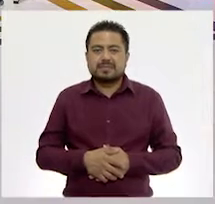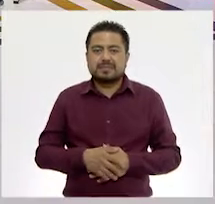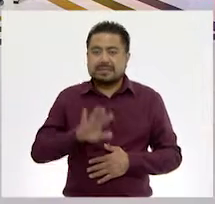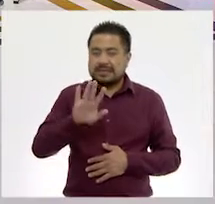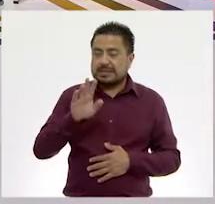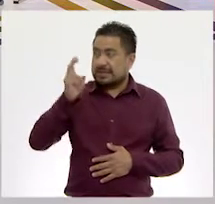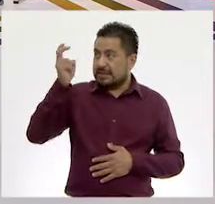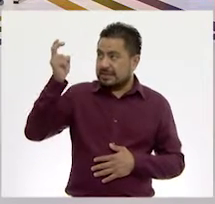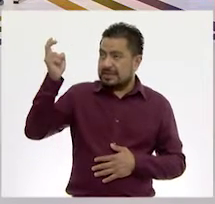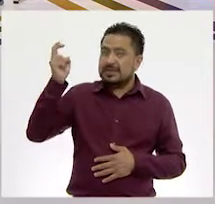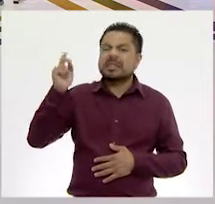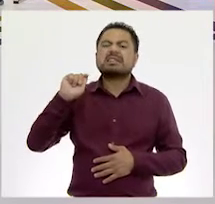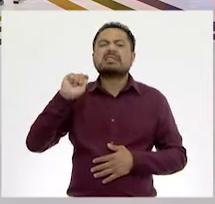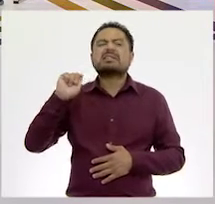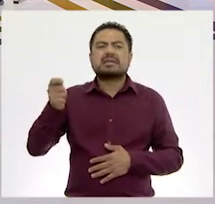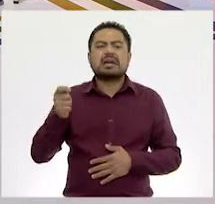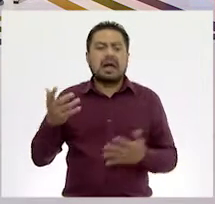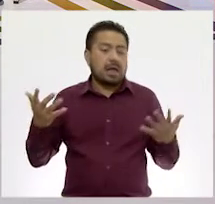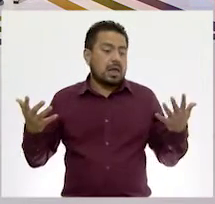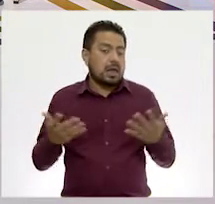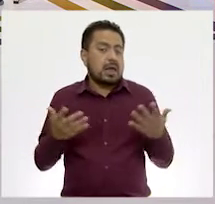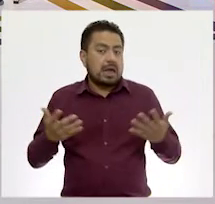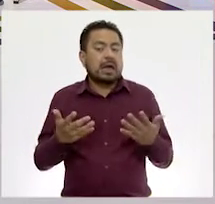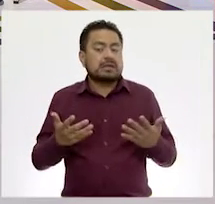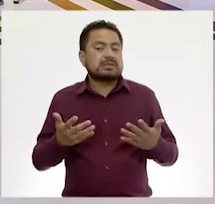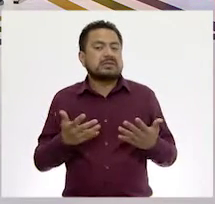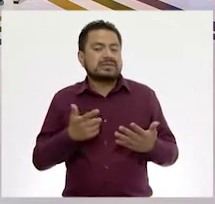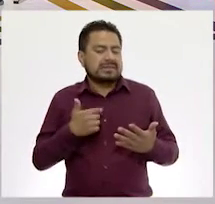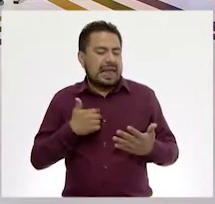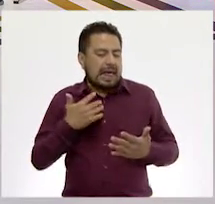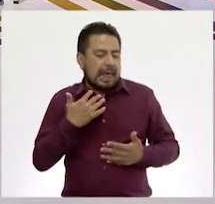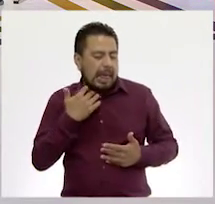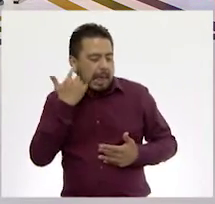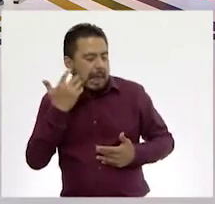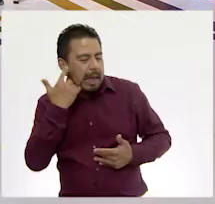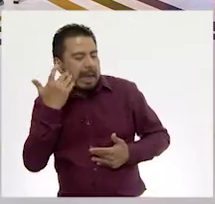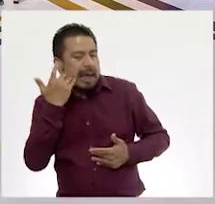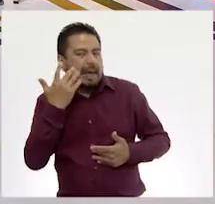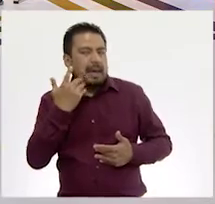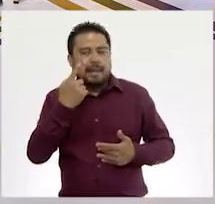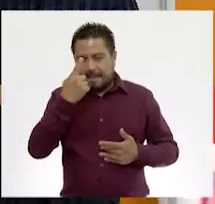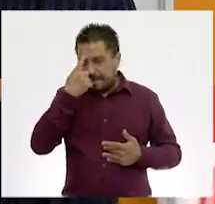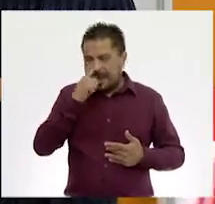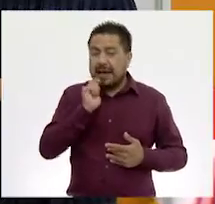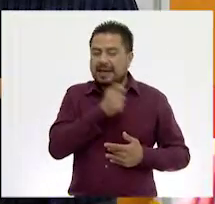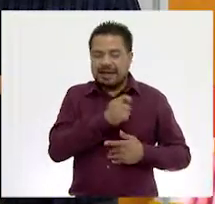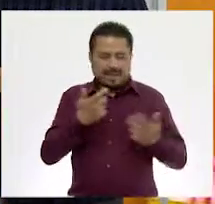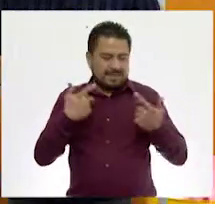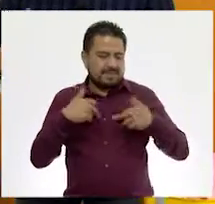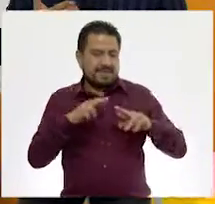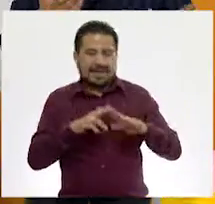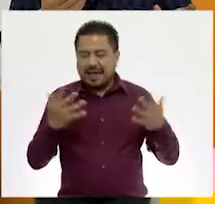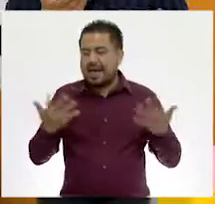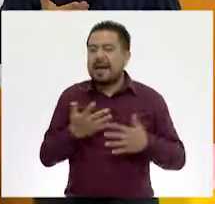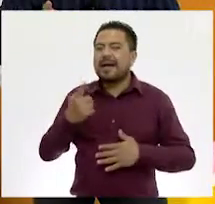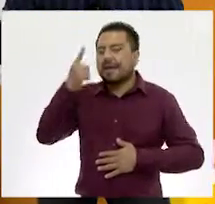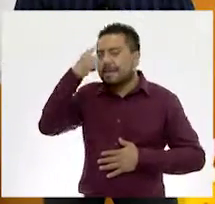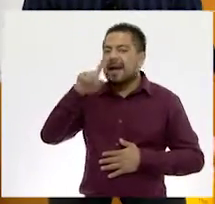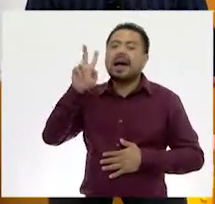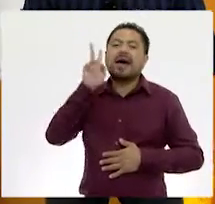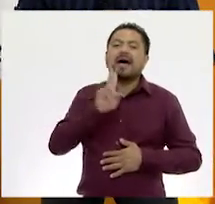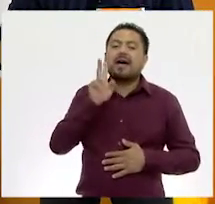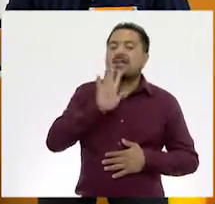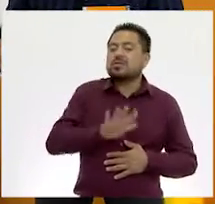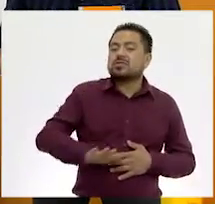Pues esto fue hecho a propósito. Así en es. En recomendación por la maestra Vero, para ver si